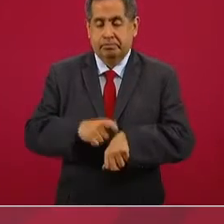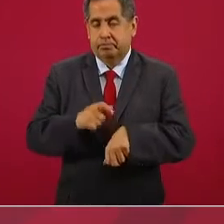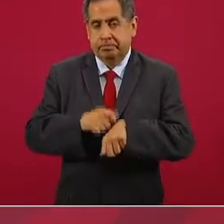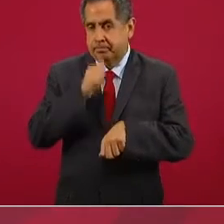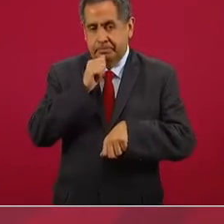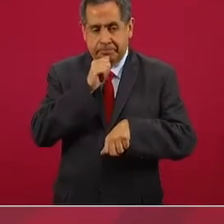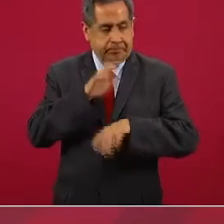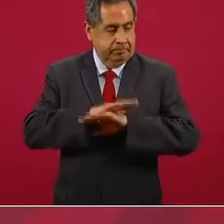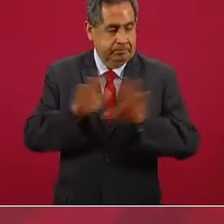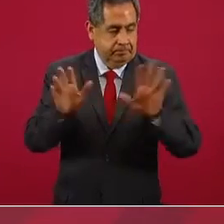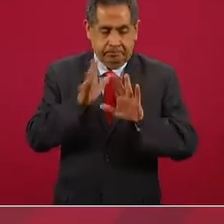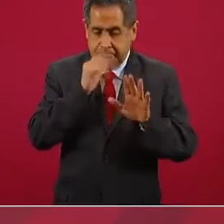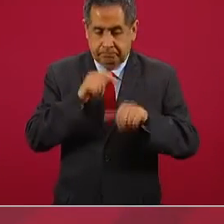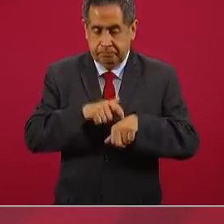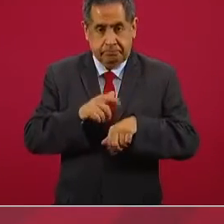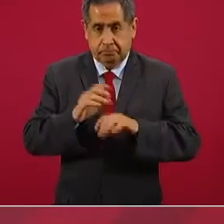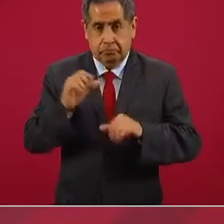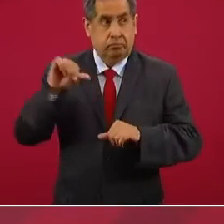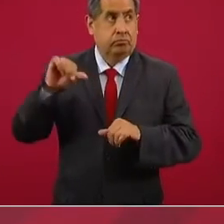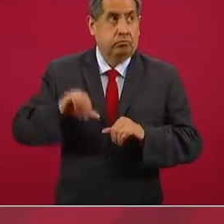tiempo y